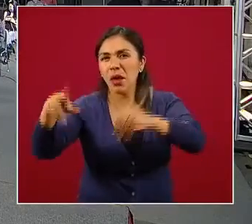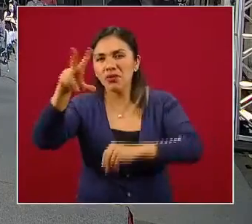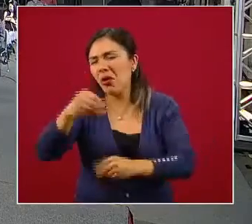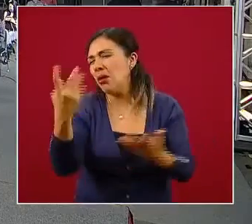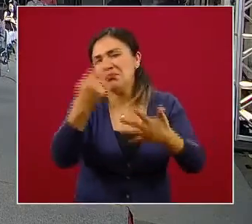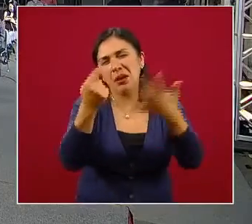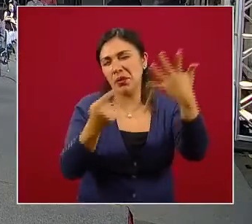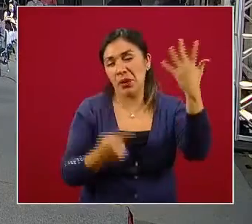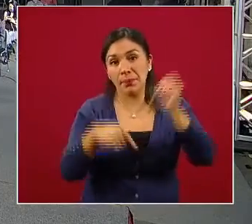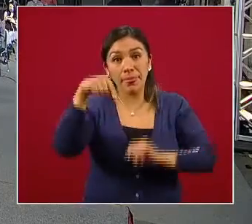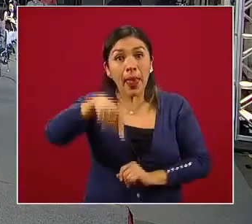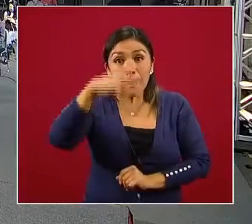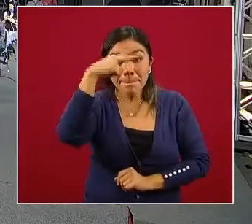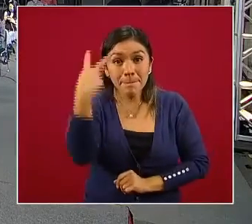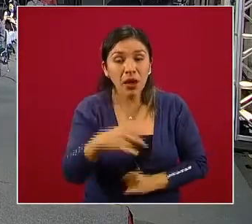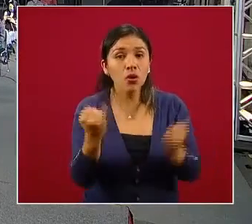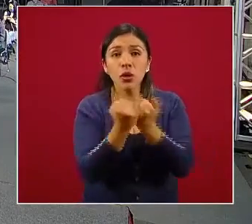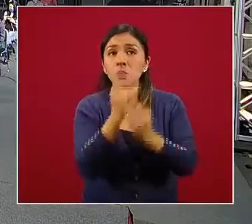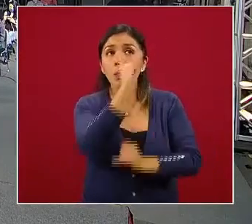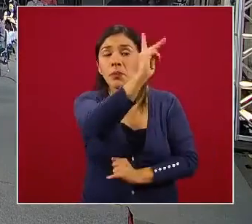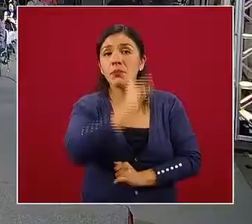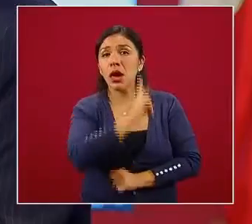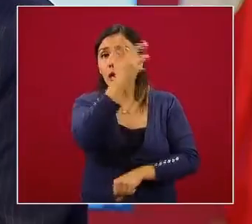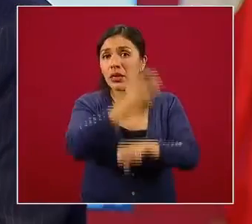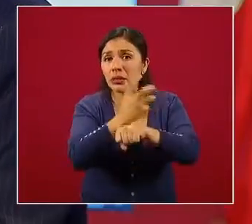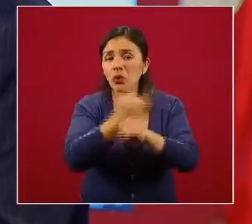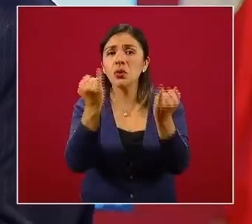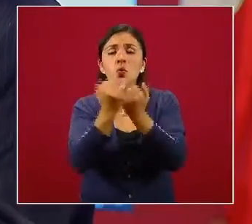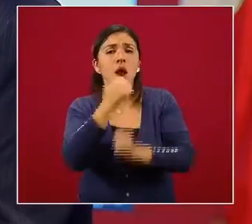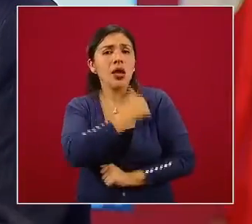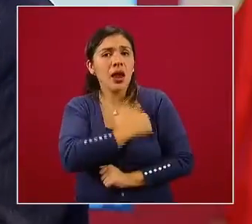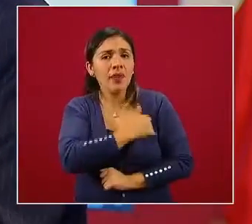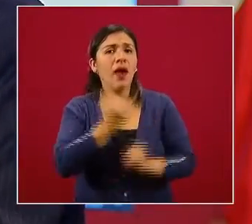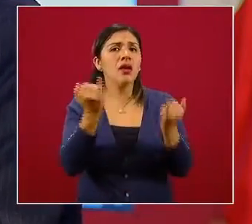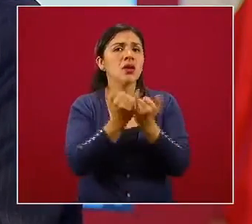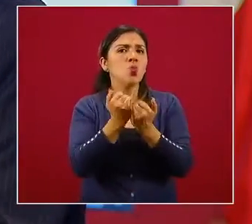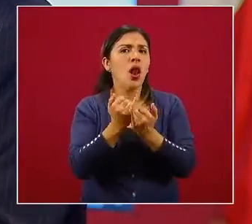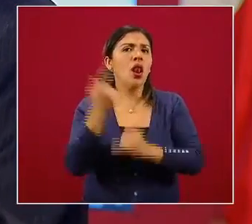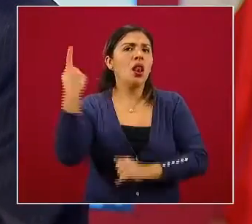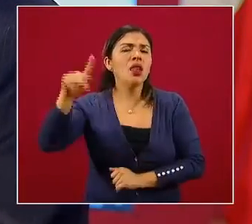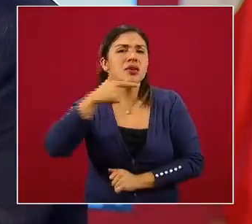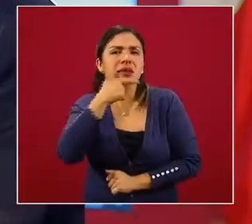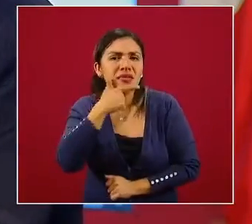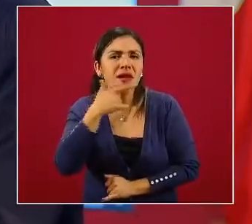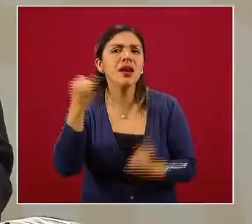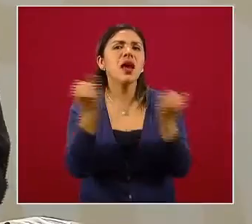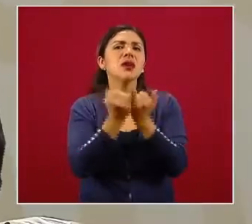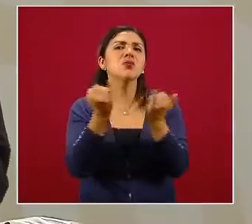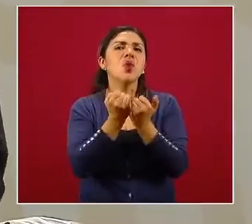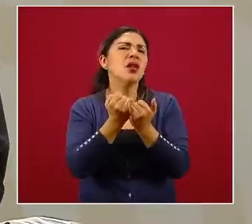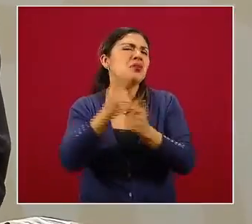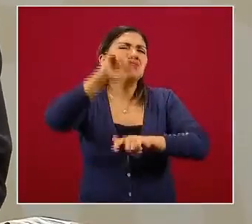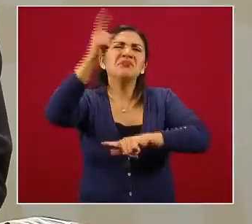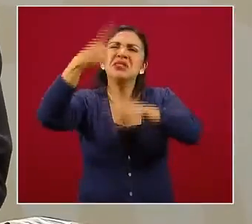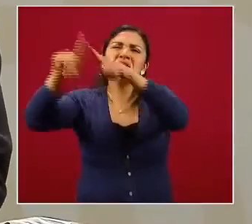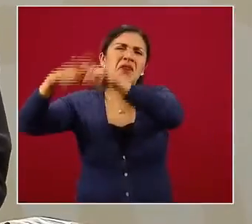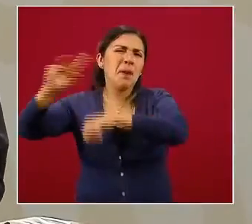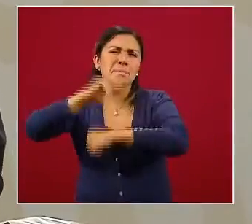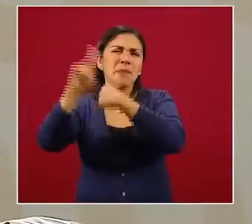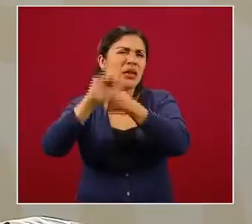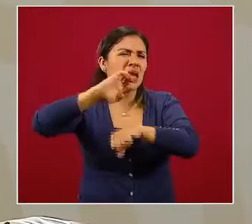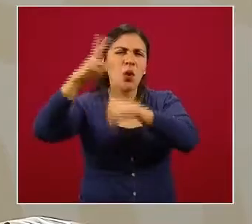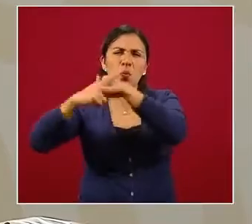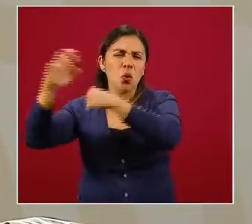etcétera. En México, al igual que en Estados Unidos, al igual que en Canadá, al igual que en Reino Unido, al igual que en otros países